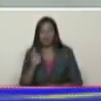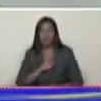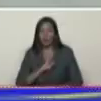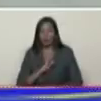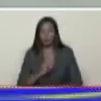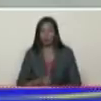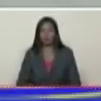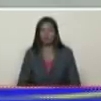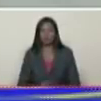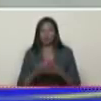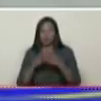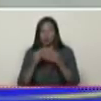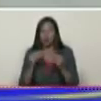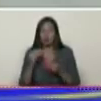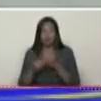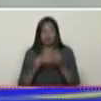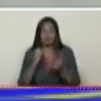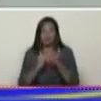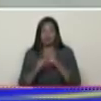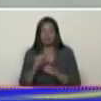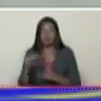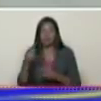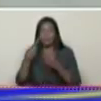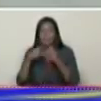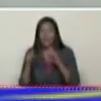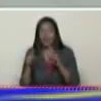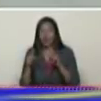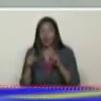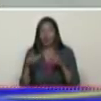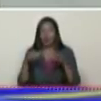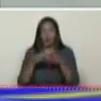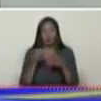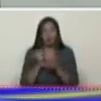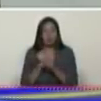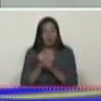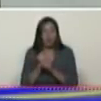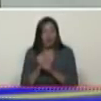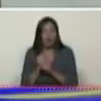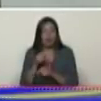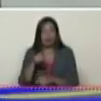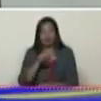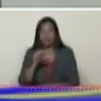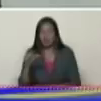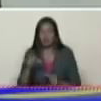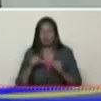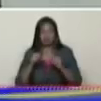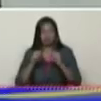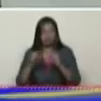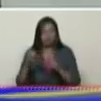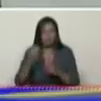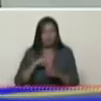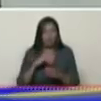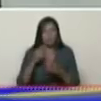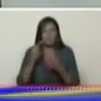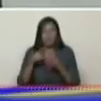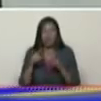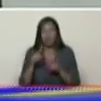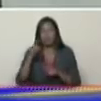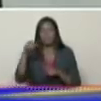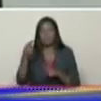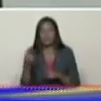tiene. Todo esto va a ser el fin de semana, pero los equipos se quedan trabajando durante la semana, es permanente. Simplemente queremos